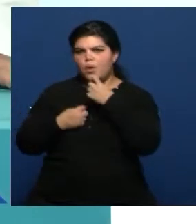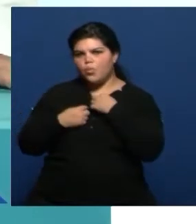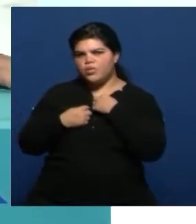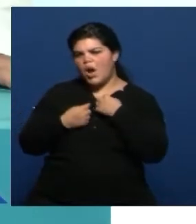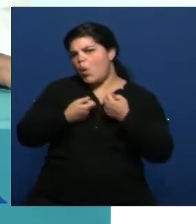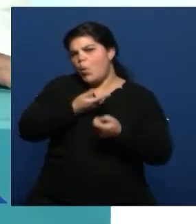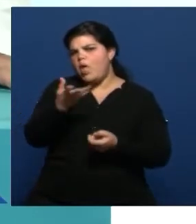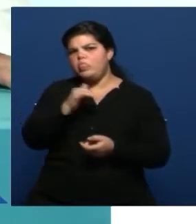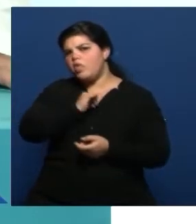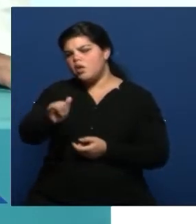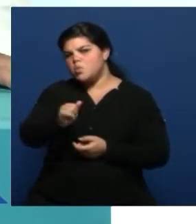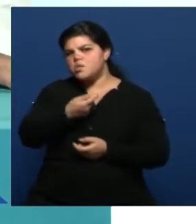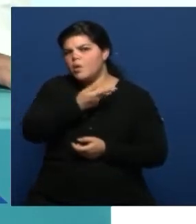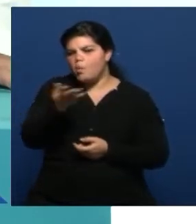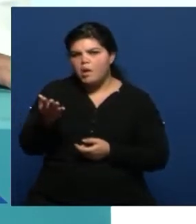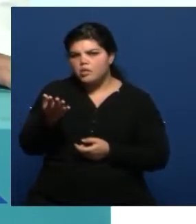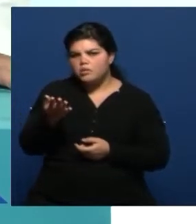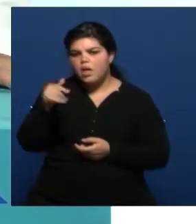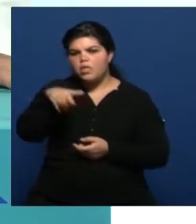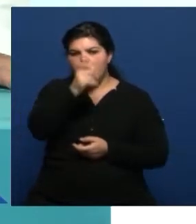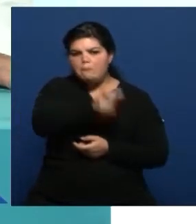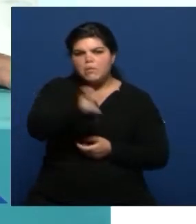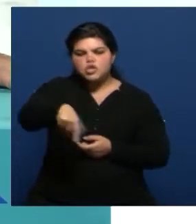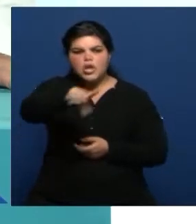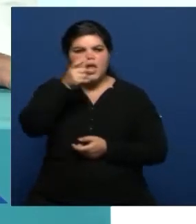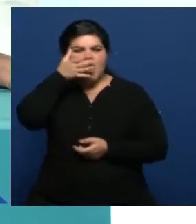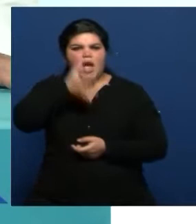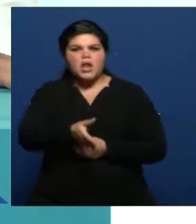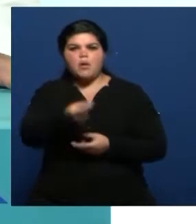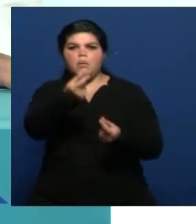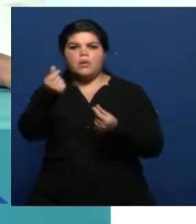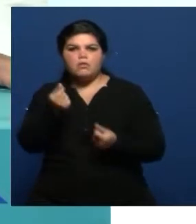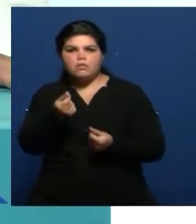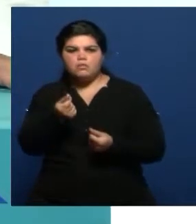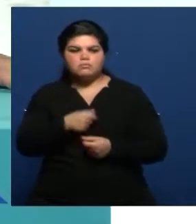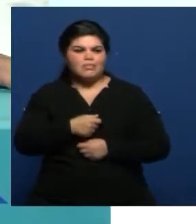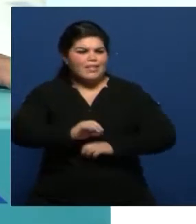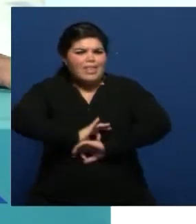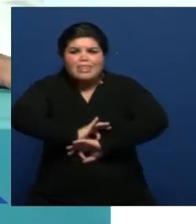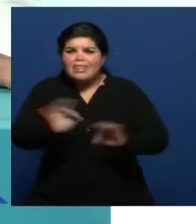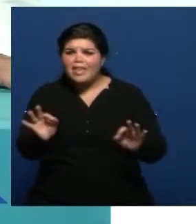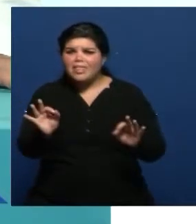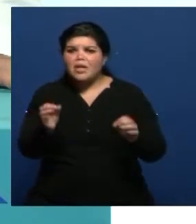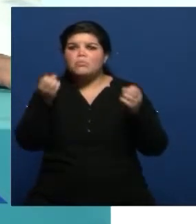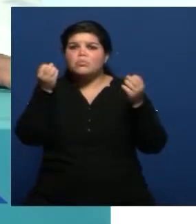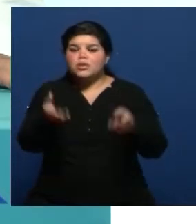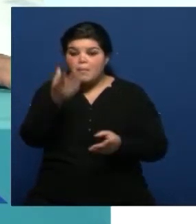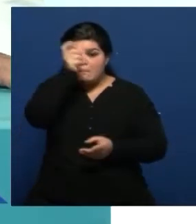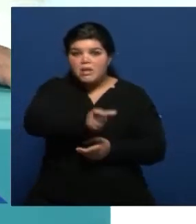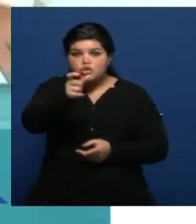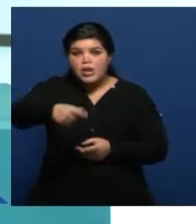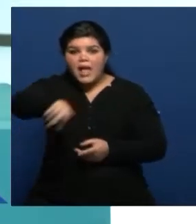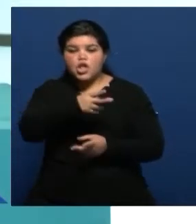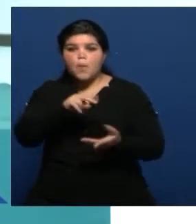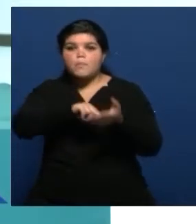¿cuántas denuncias ha recibido en la asociación de personas que se ven perjudicadas por no cobrar? Ninguna. No hace falta, porque la gente que tiene problema de